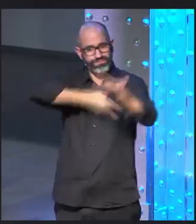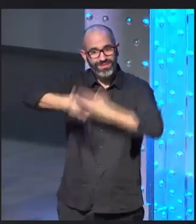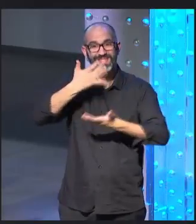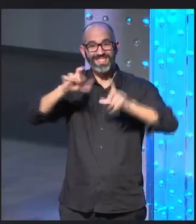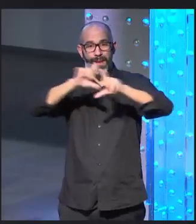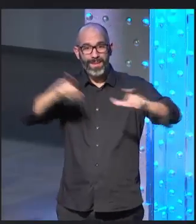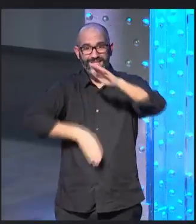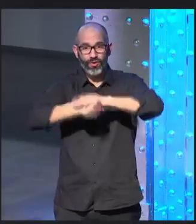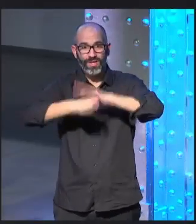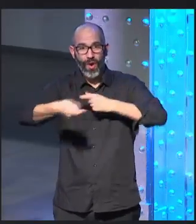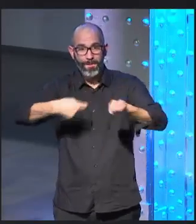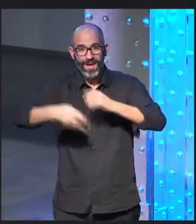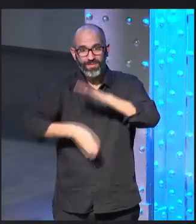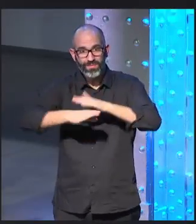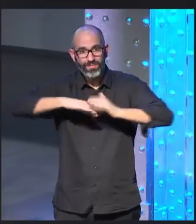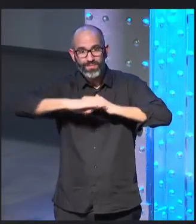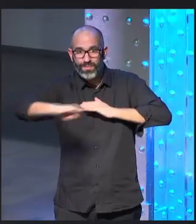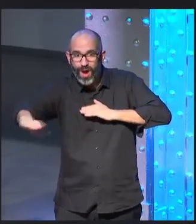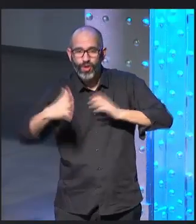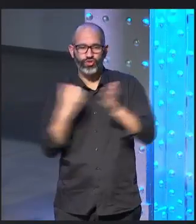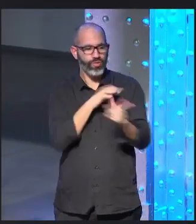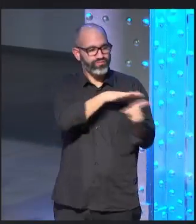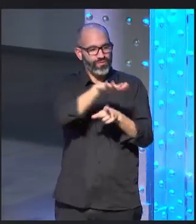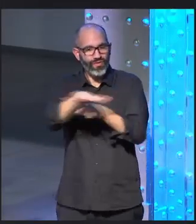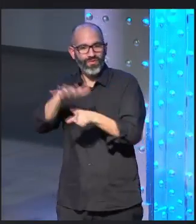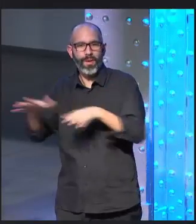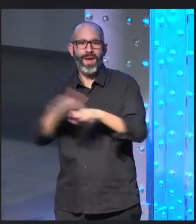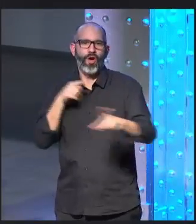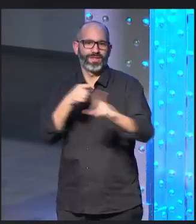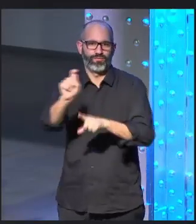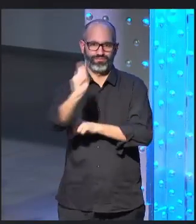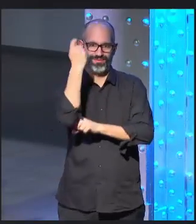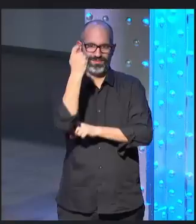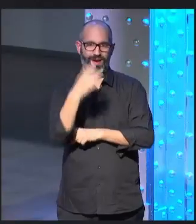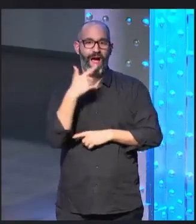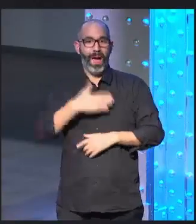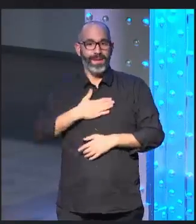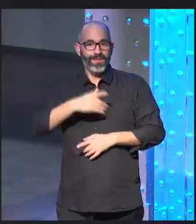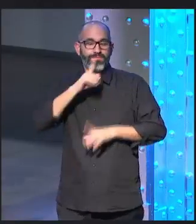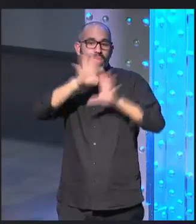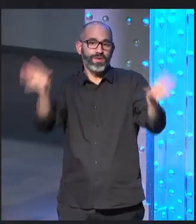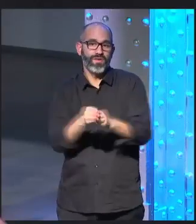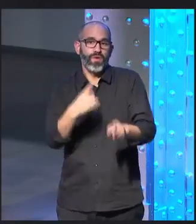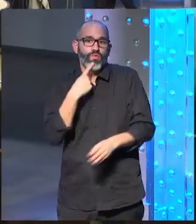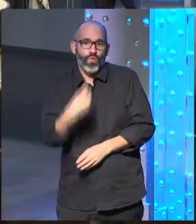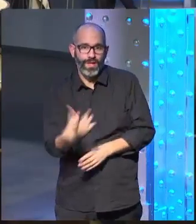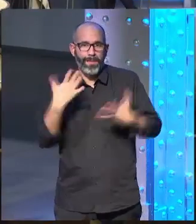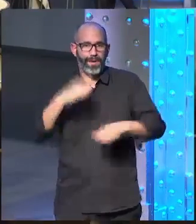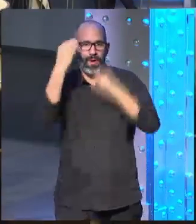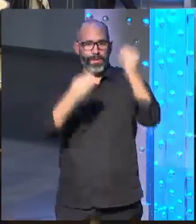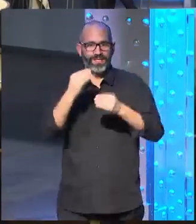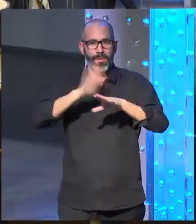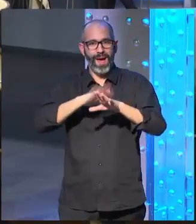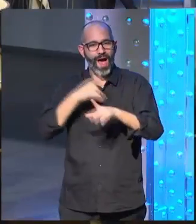en el mercado y darle una continuidad, pueden venir muy bien esas dos formas de hacerlo. Me resulta muy difícil resumir, pero creo que consideraba